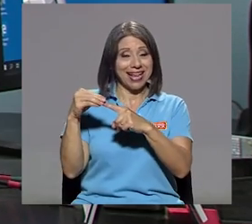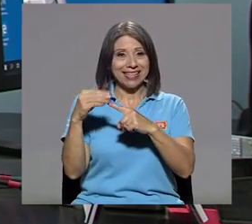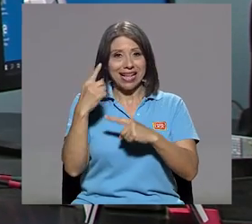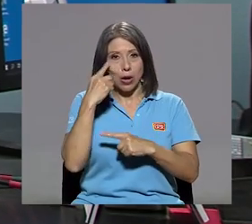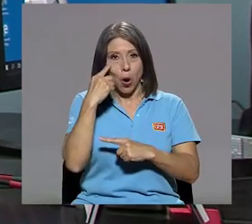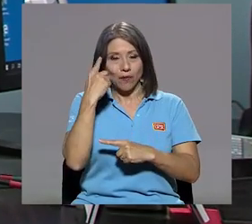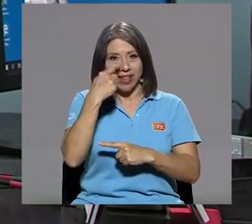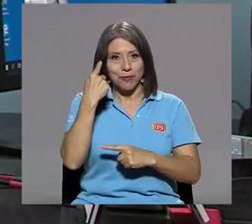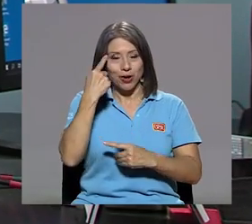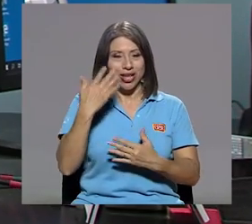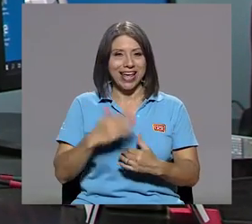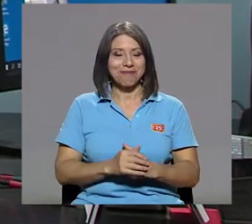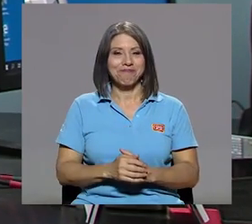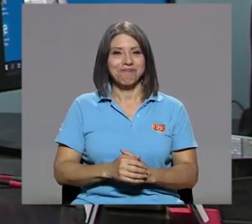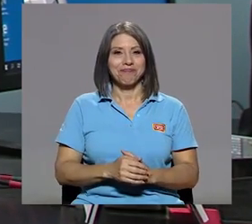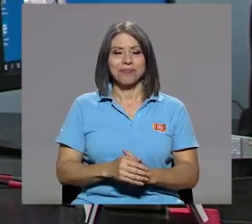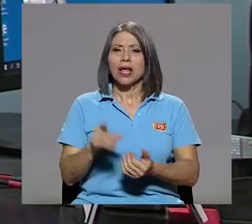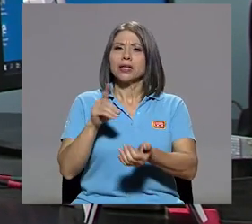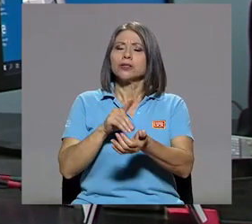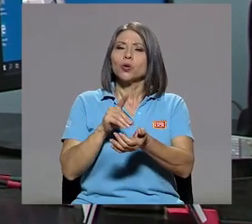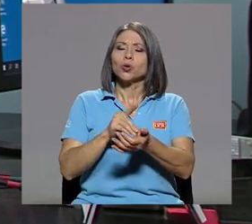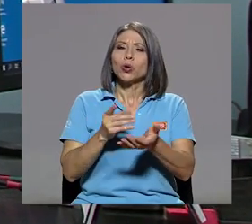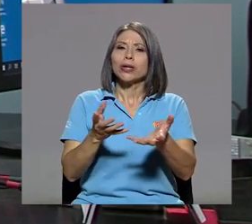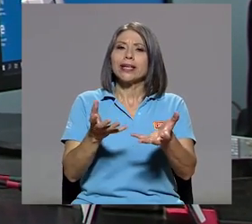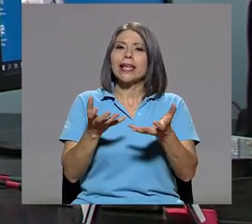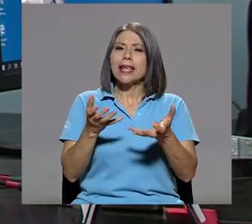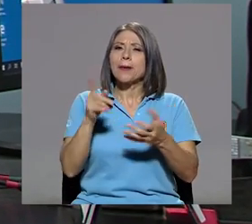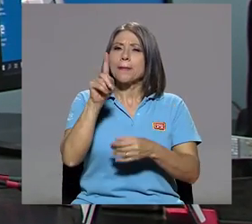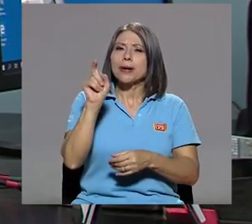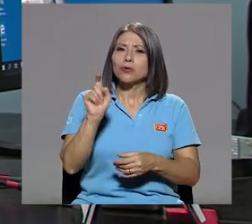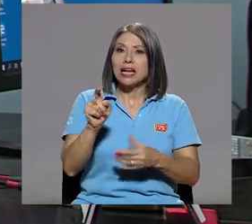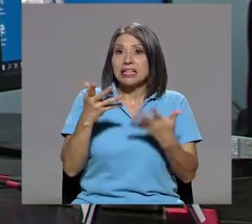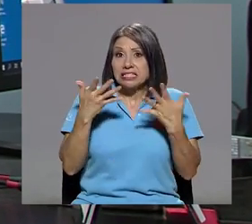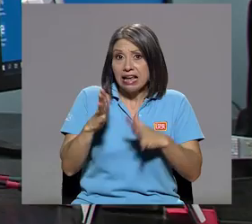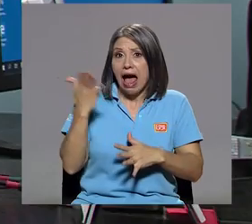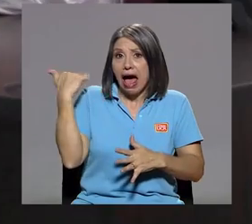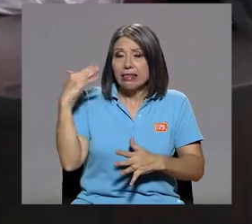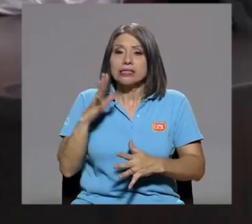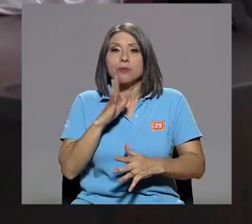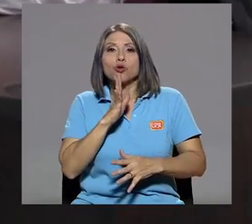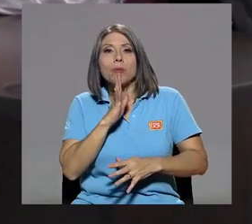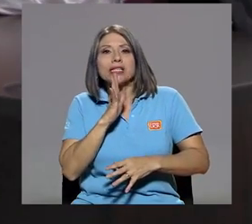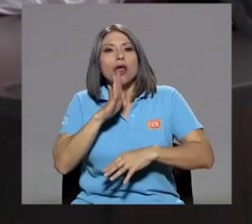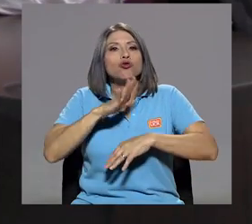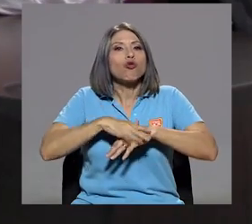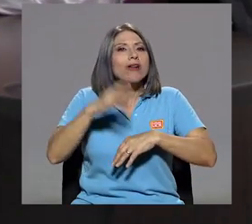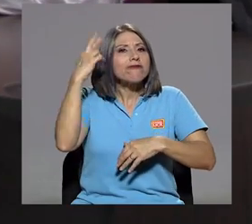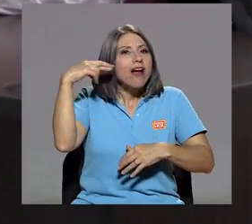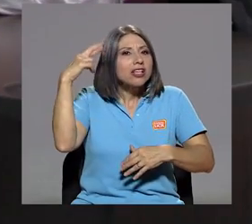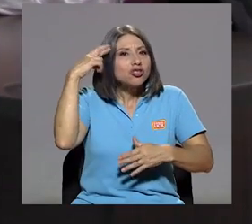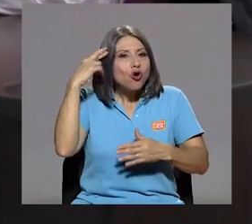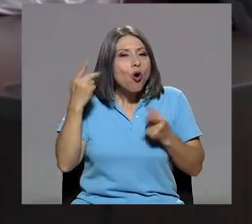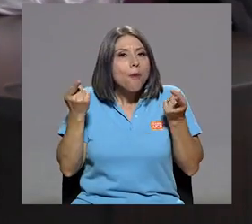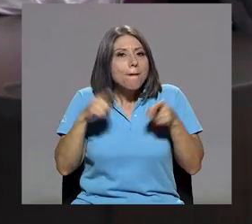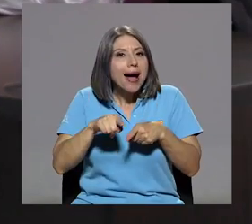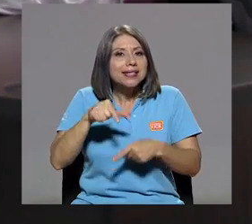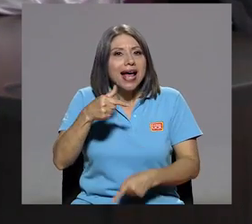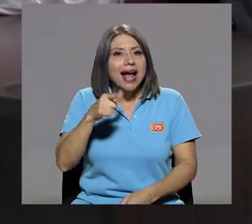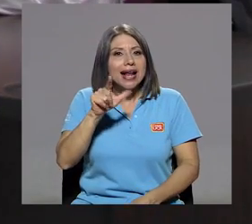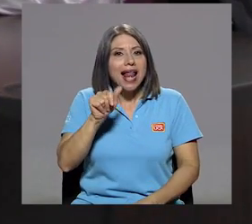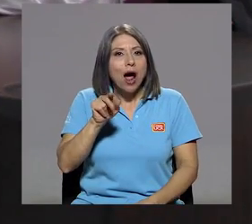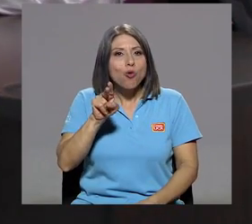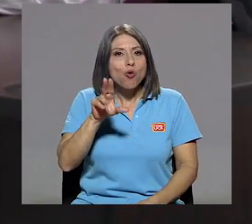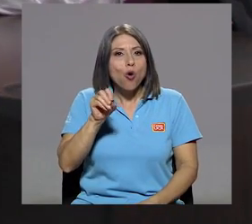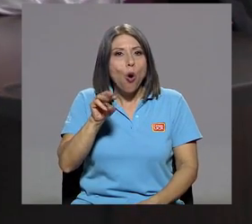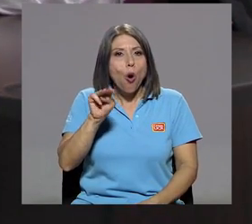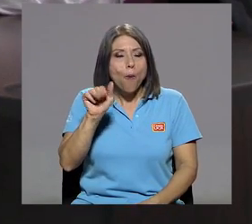especialista en oftalmología. Doctor, quería, a ver, preguntarle, ya hemos conversado un poco la razón de por qué se da el glaucoma,